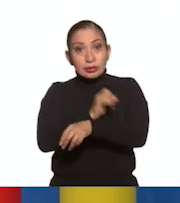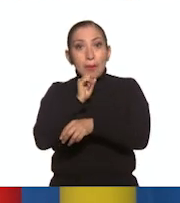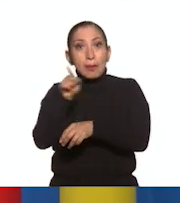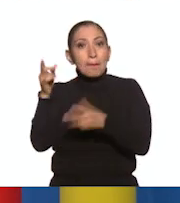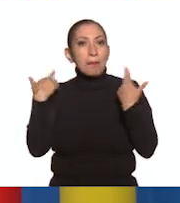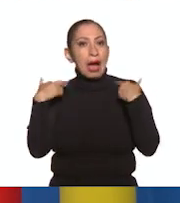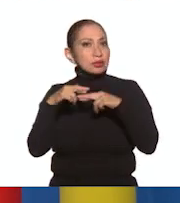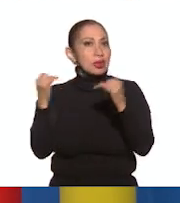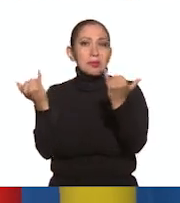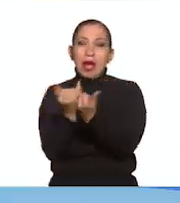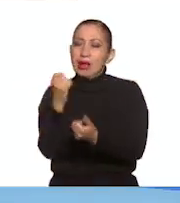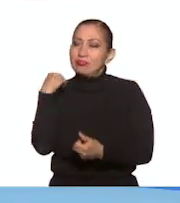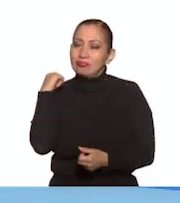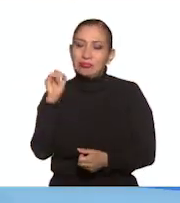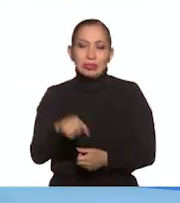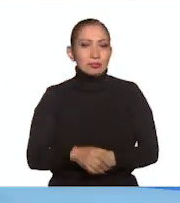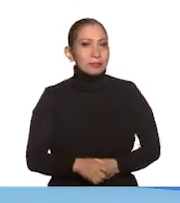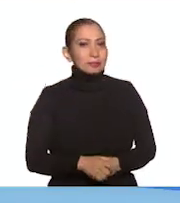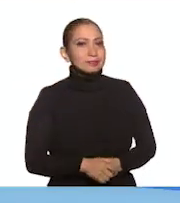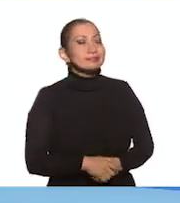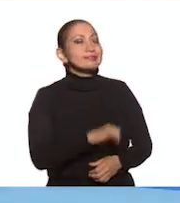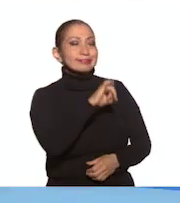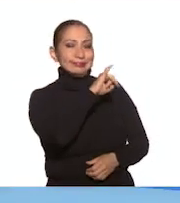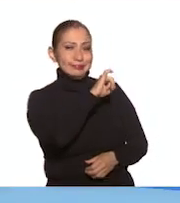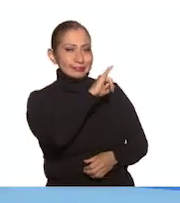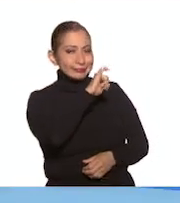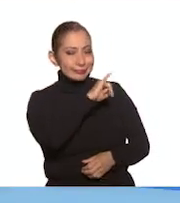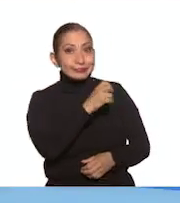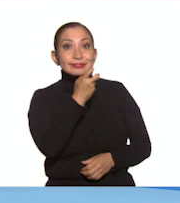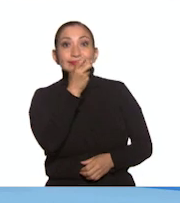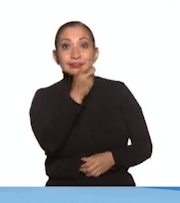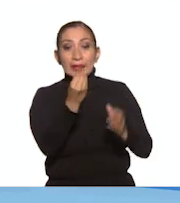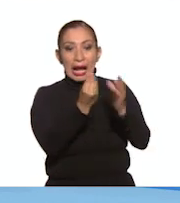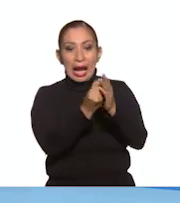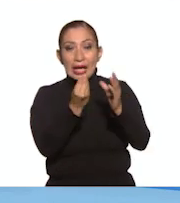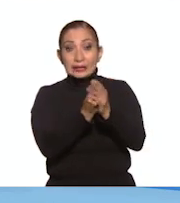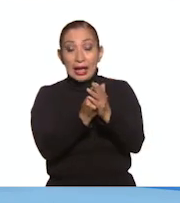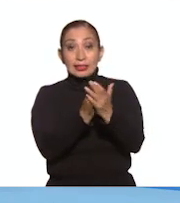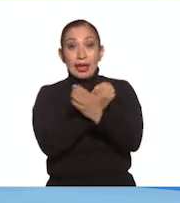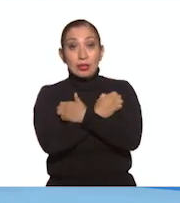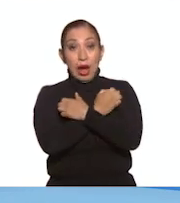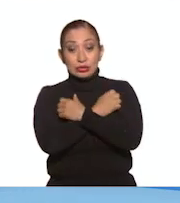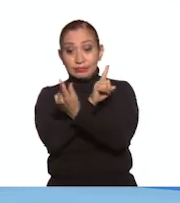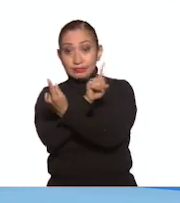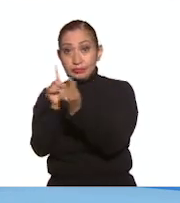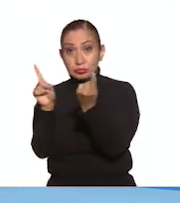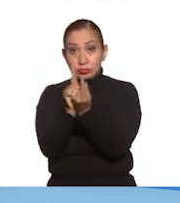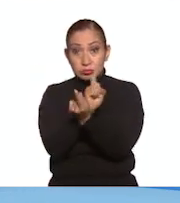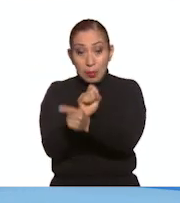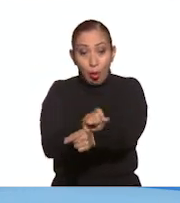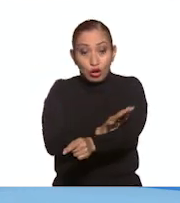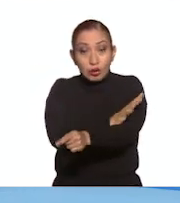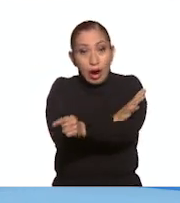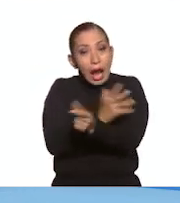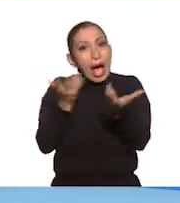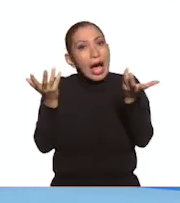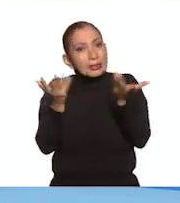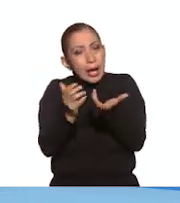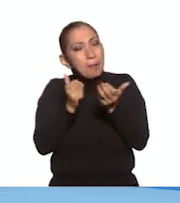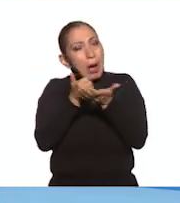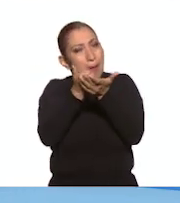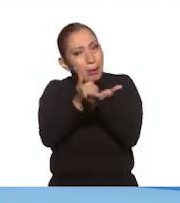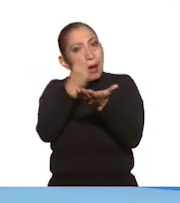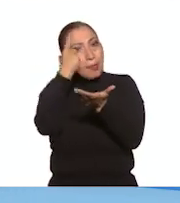los maestros, ¿verdad, Esteban? Sí. Por eso, las clases de educación socioemocional vamos a desarrollar habilidades